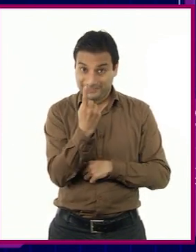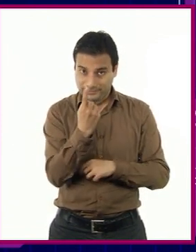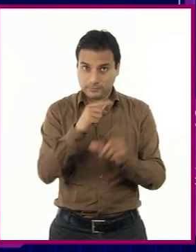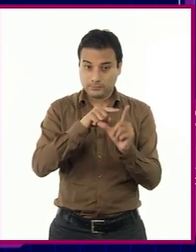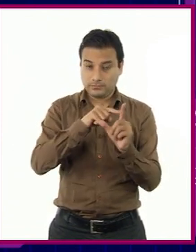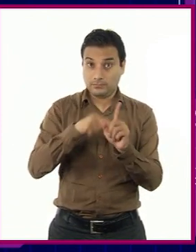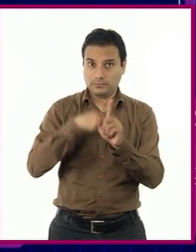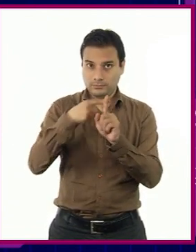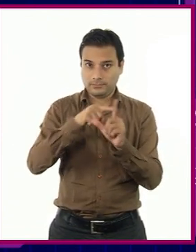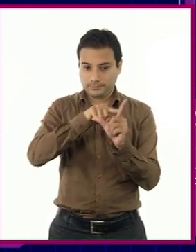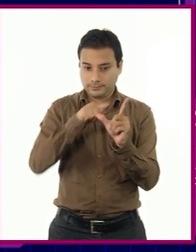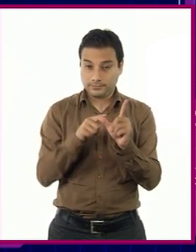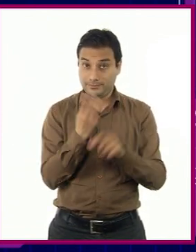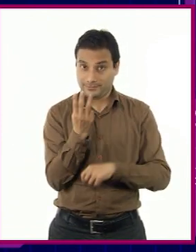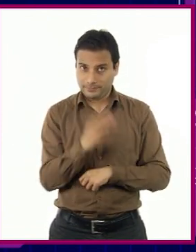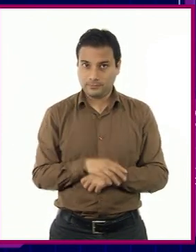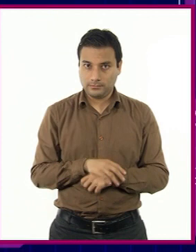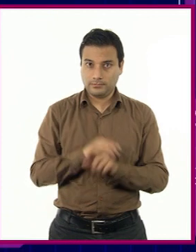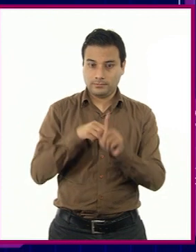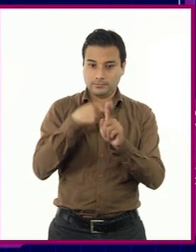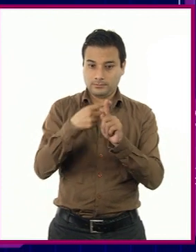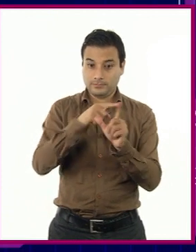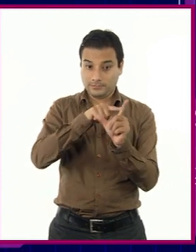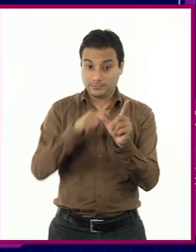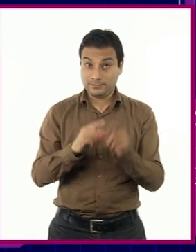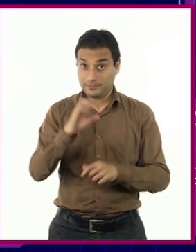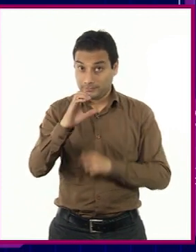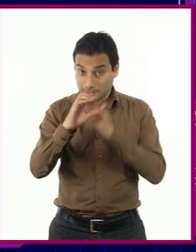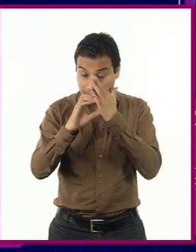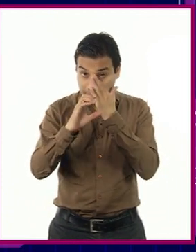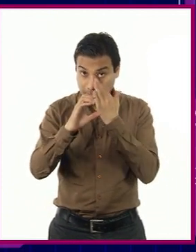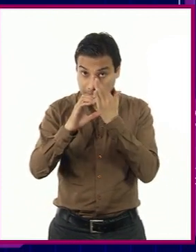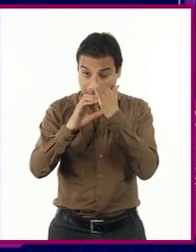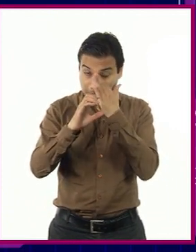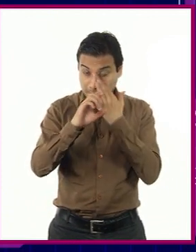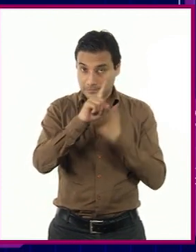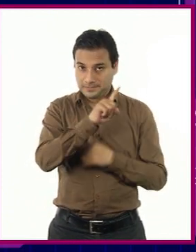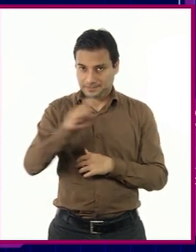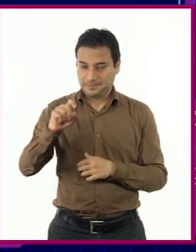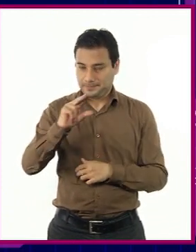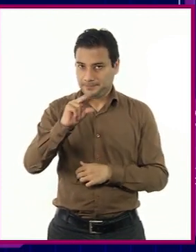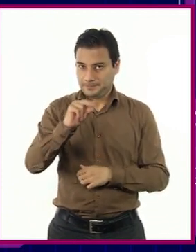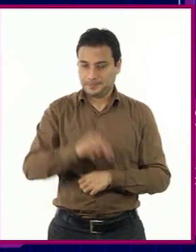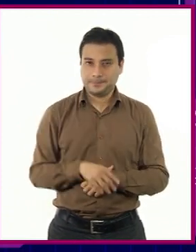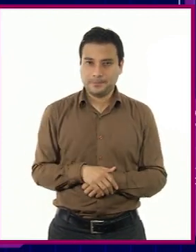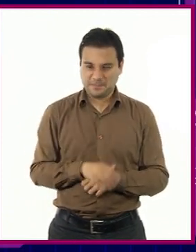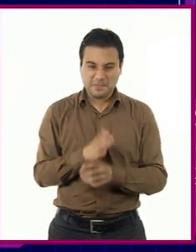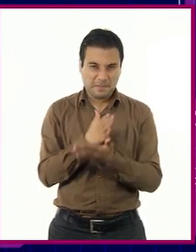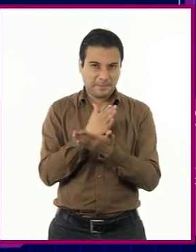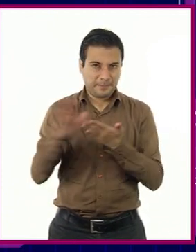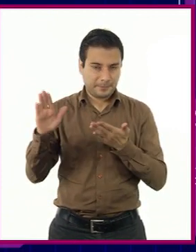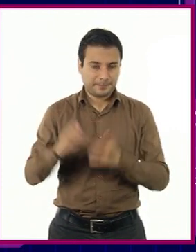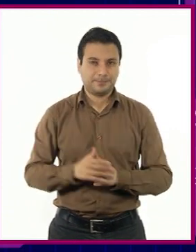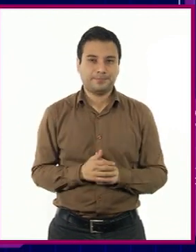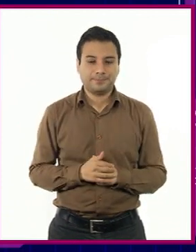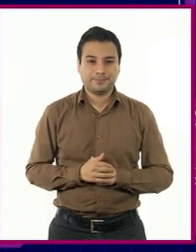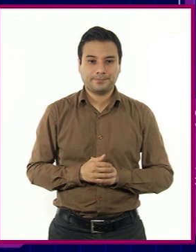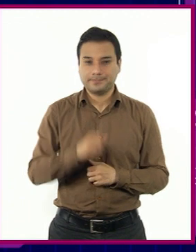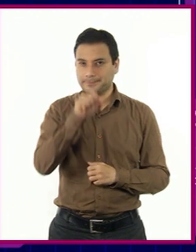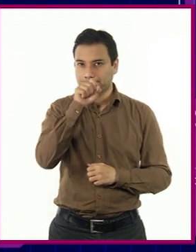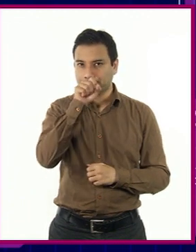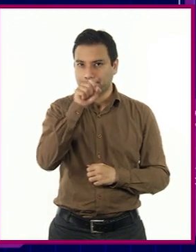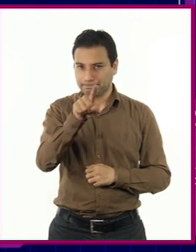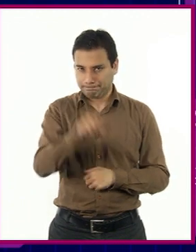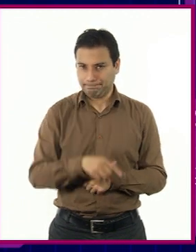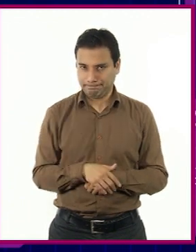ángulo 3 más el ángulo C es igual a 180 grados. Por otra parte, lo que también se conoce